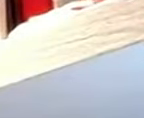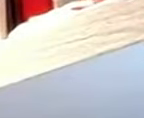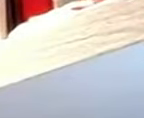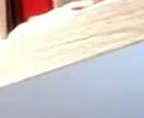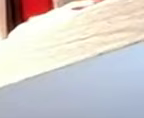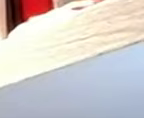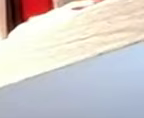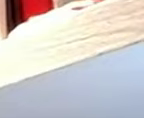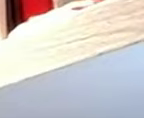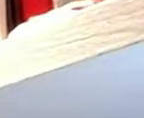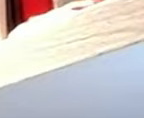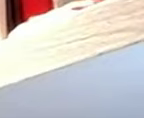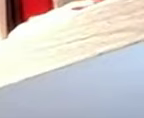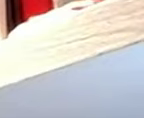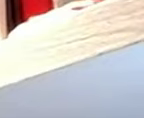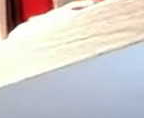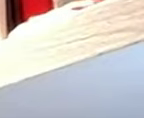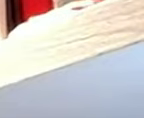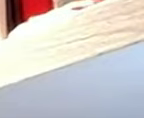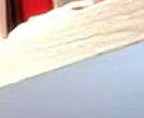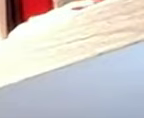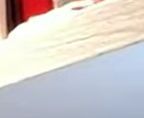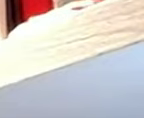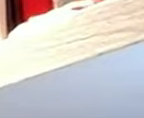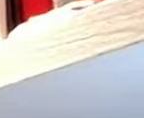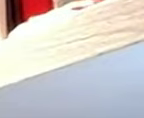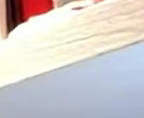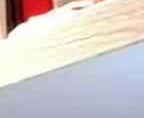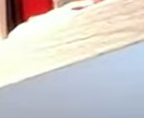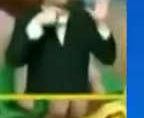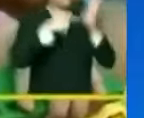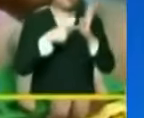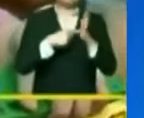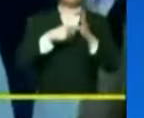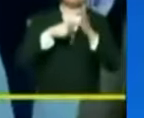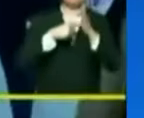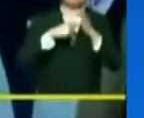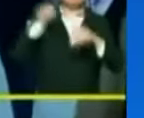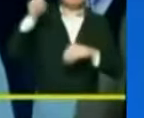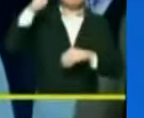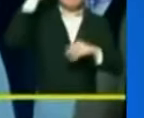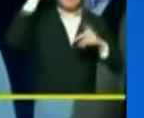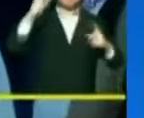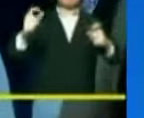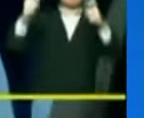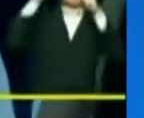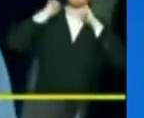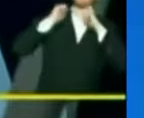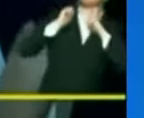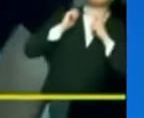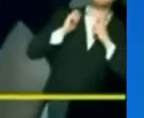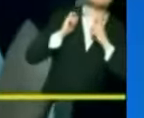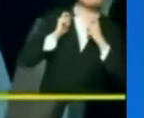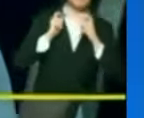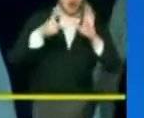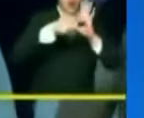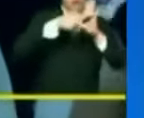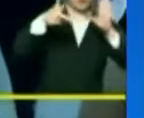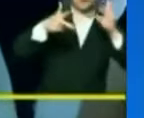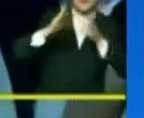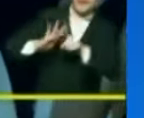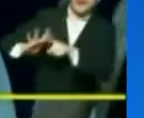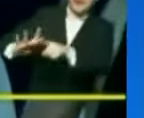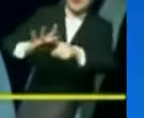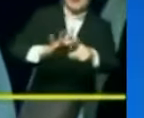proceso que está determinado por la misma Constitución que además como usted bien lo señalaba fue producto de una